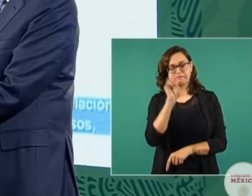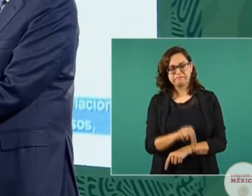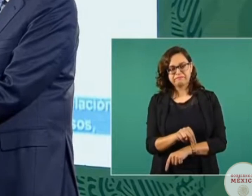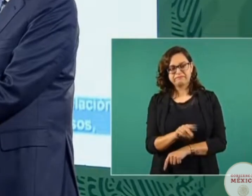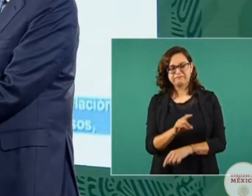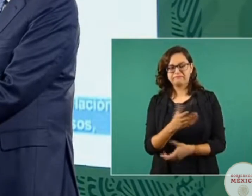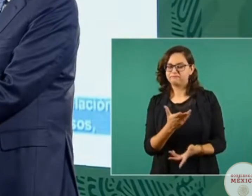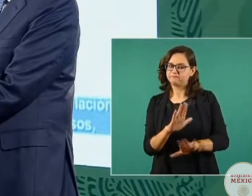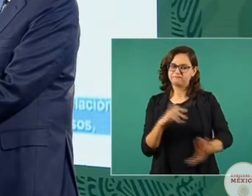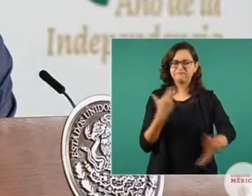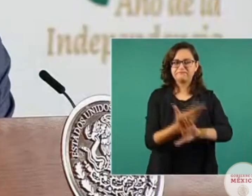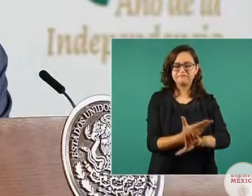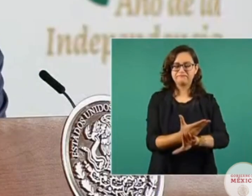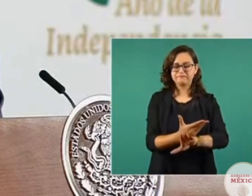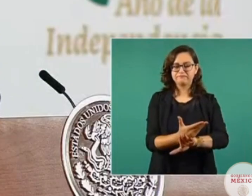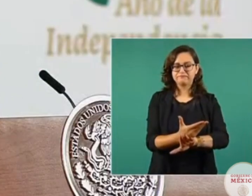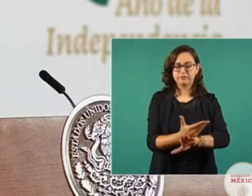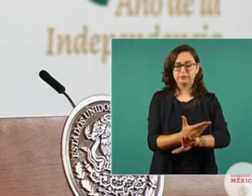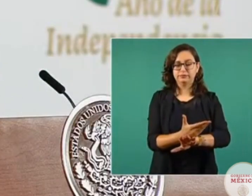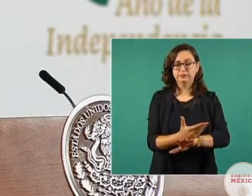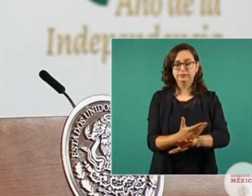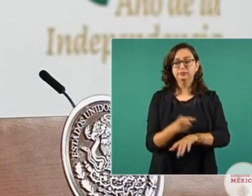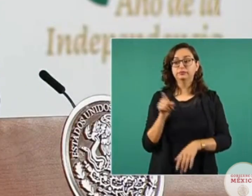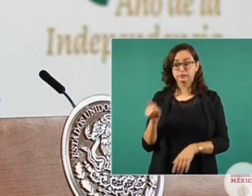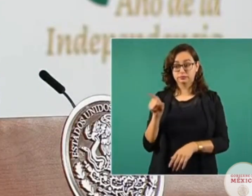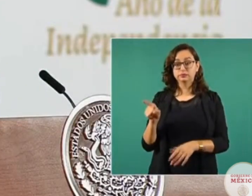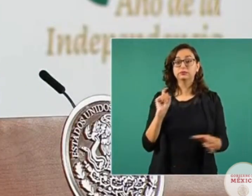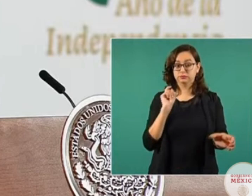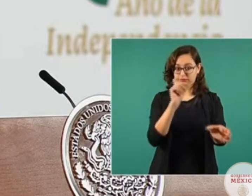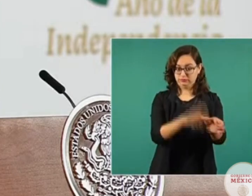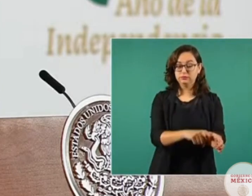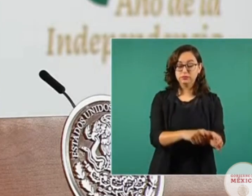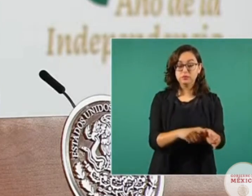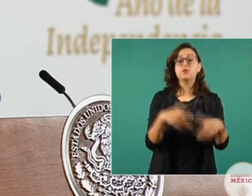Él era de el PAN, creo que llegó a ser hasta senador del PAN.